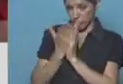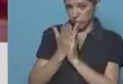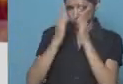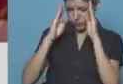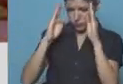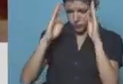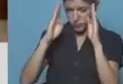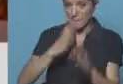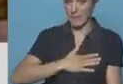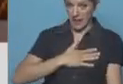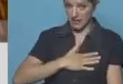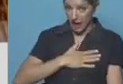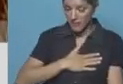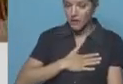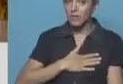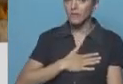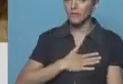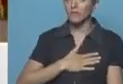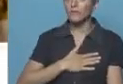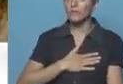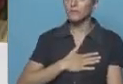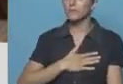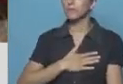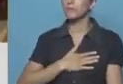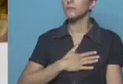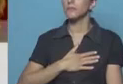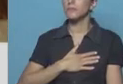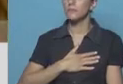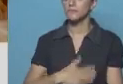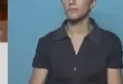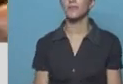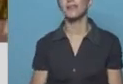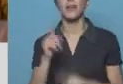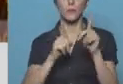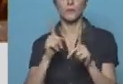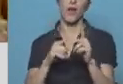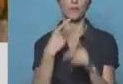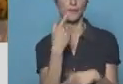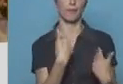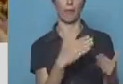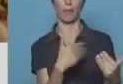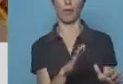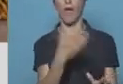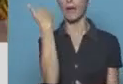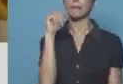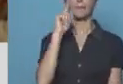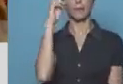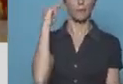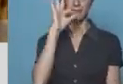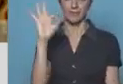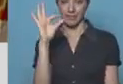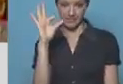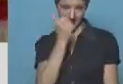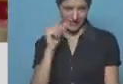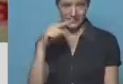en el cual yo me formé como militante, en aquella época en la cual todos nos formamos, en la generación que algunos desprecian y dicen de los 60 o los 70, mira con